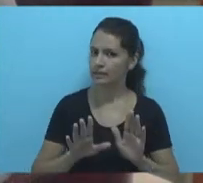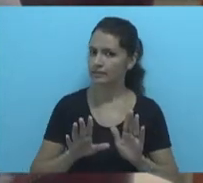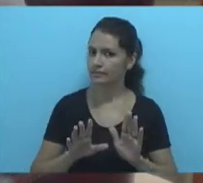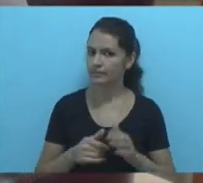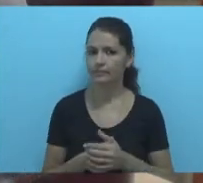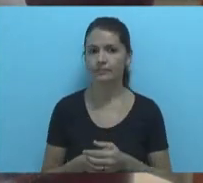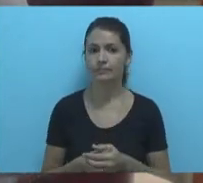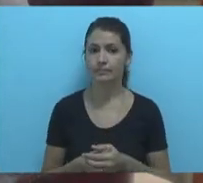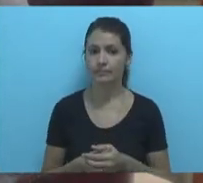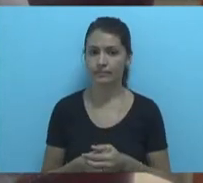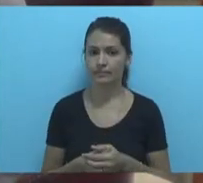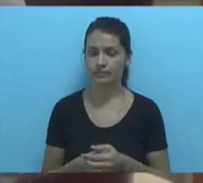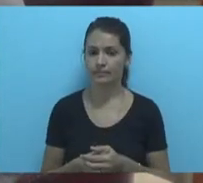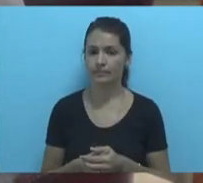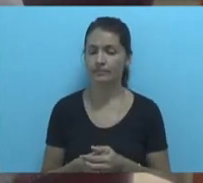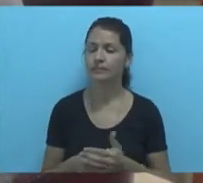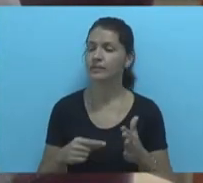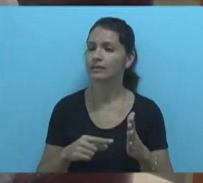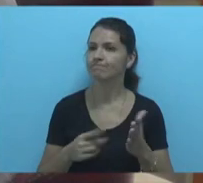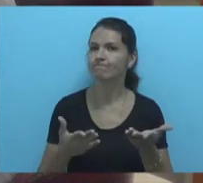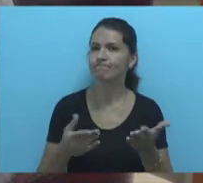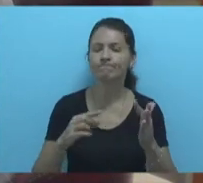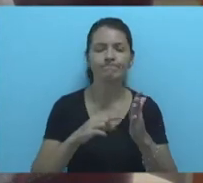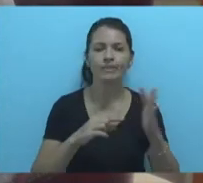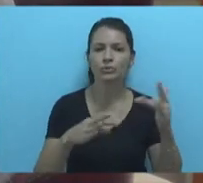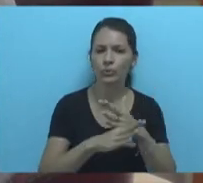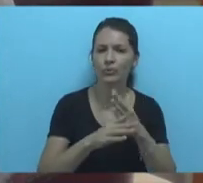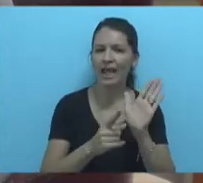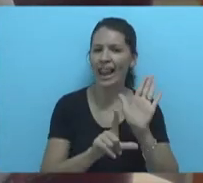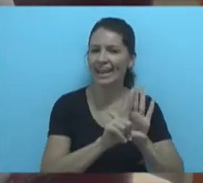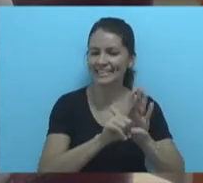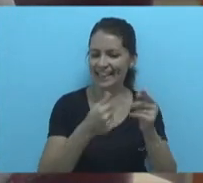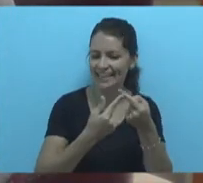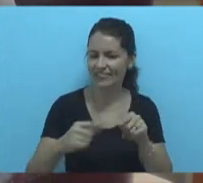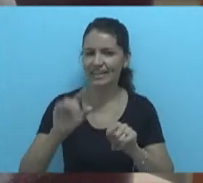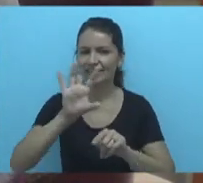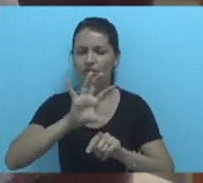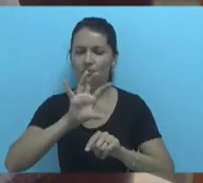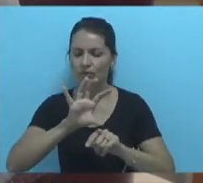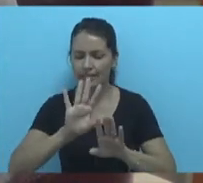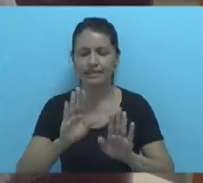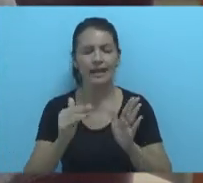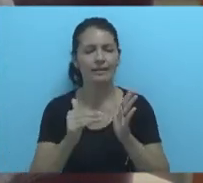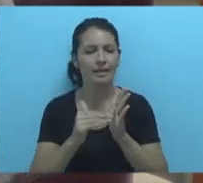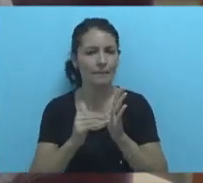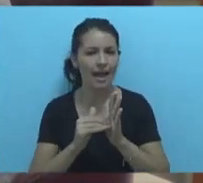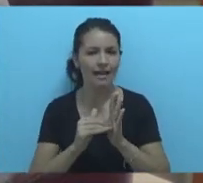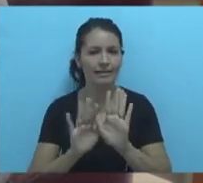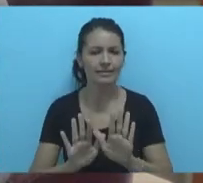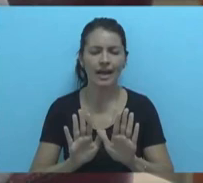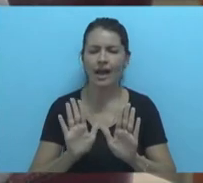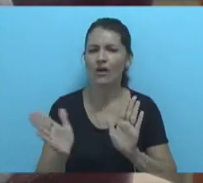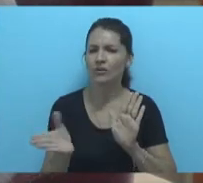formal tiene su proceso de juridicidad que tiene que ver con la historia y cómo se conformó la ciudad formal. Y entonces todos los trámites